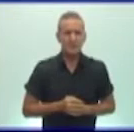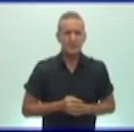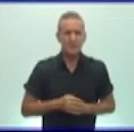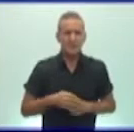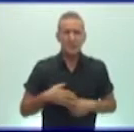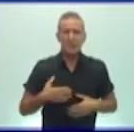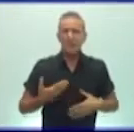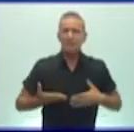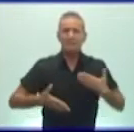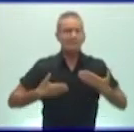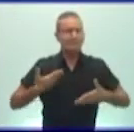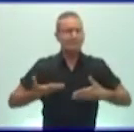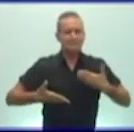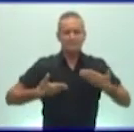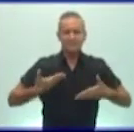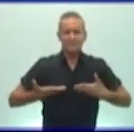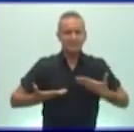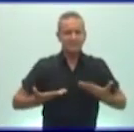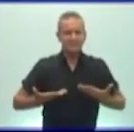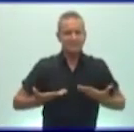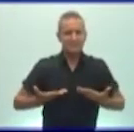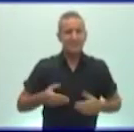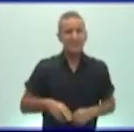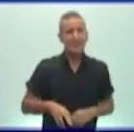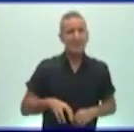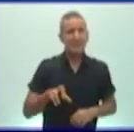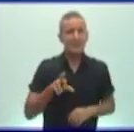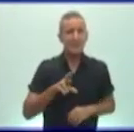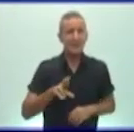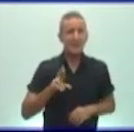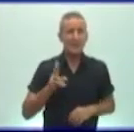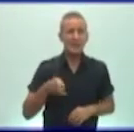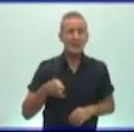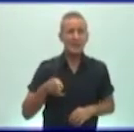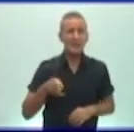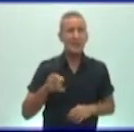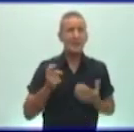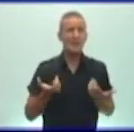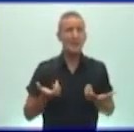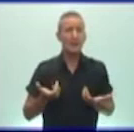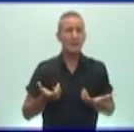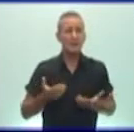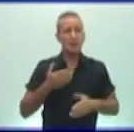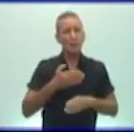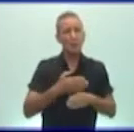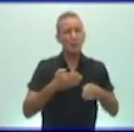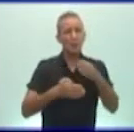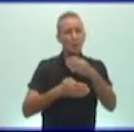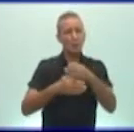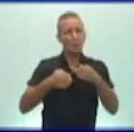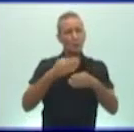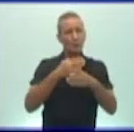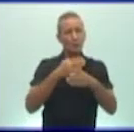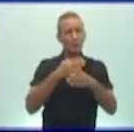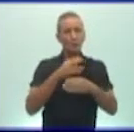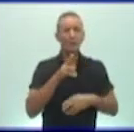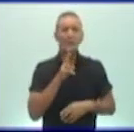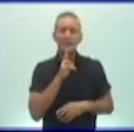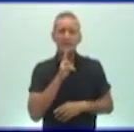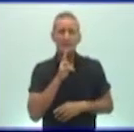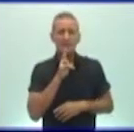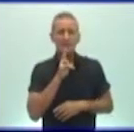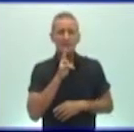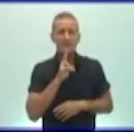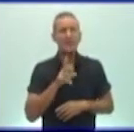significa felicidad. Y represa es una construcción para regular el curso de las aguas. Fíjense que aquí tienen